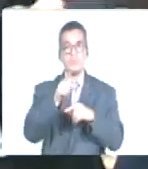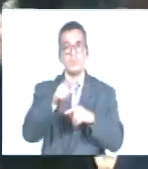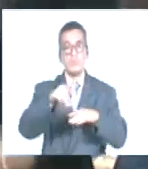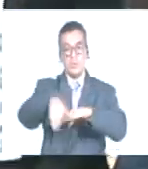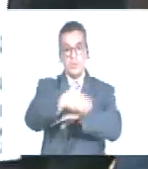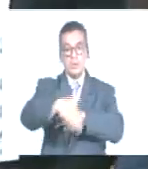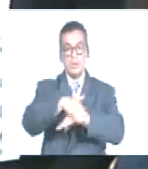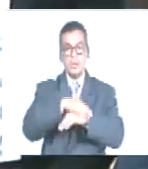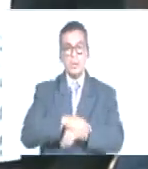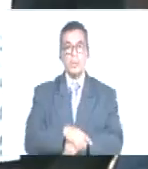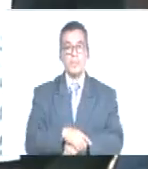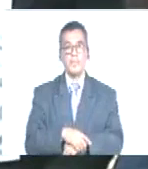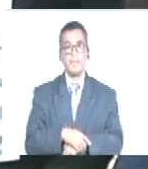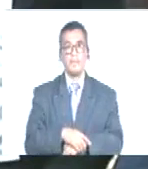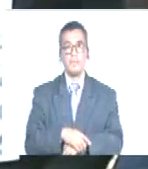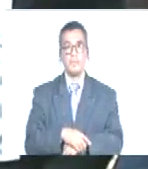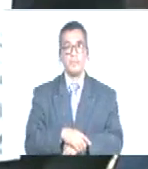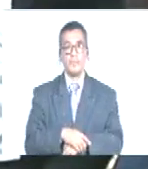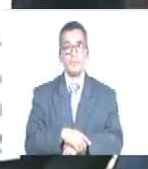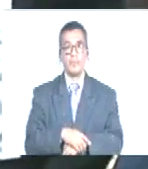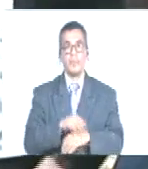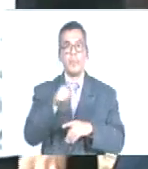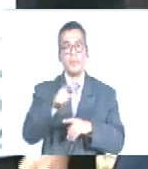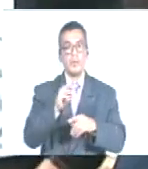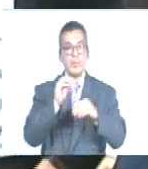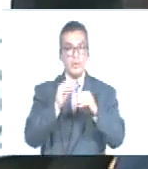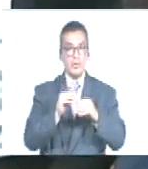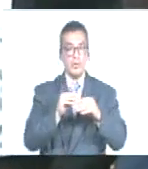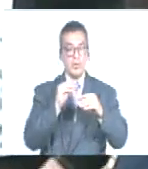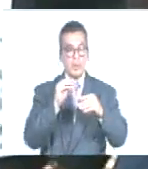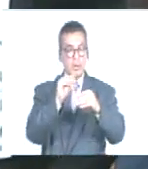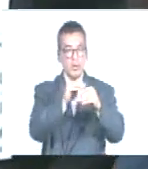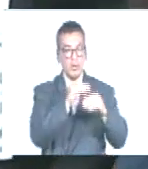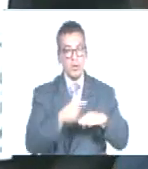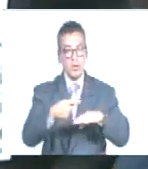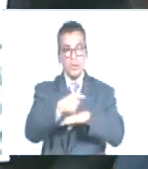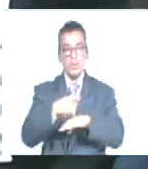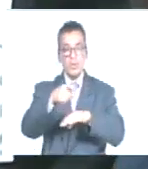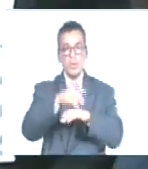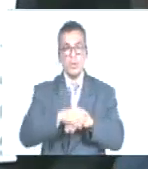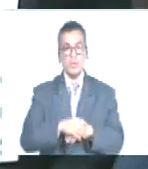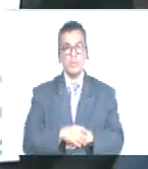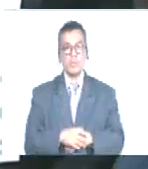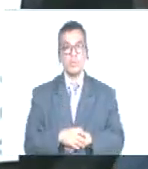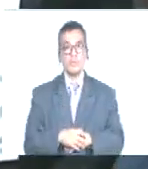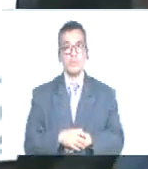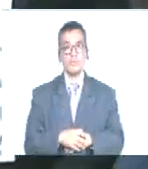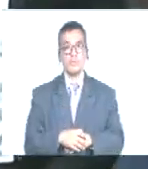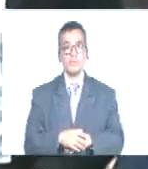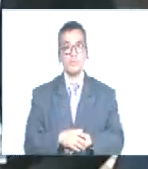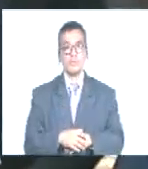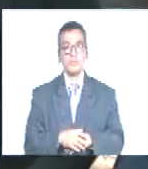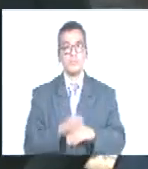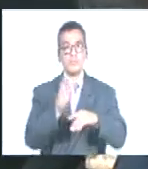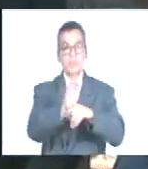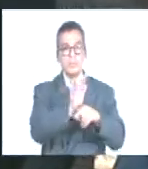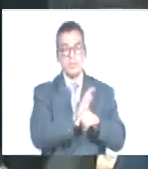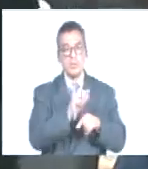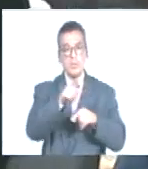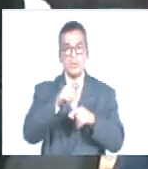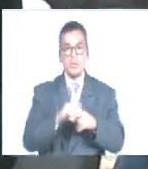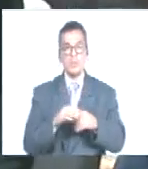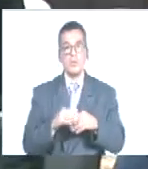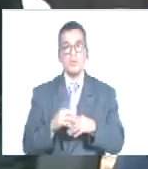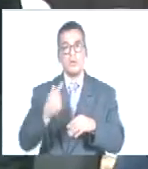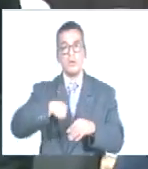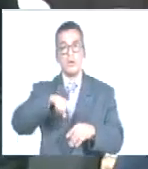calle y están abocados a la de esto que es